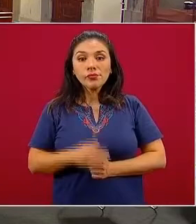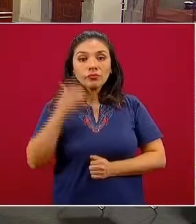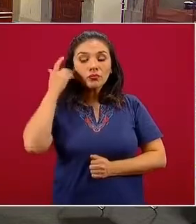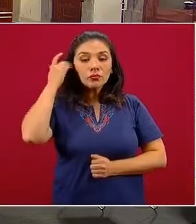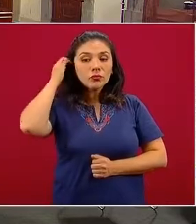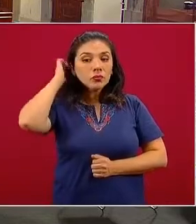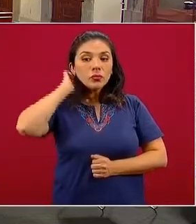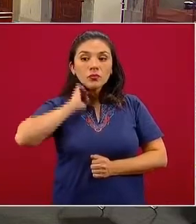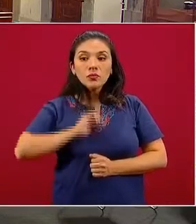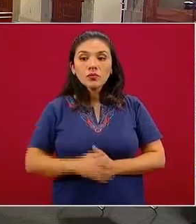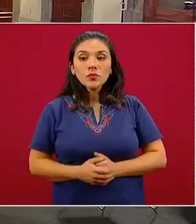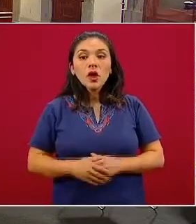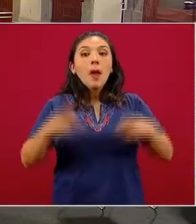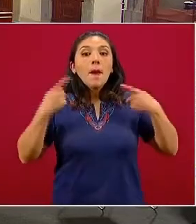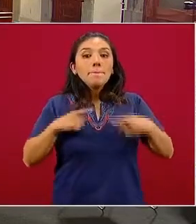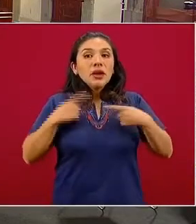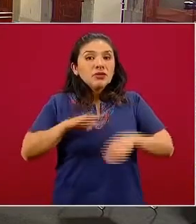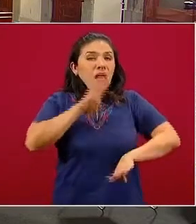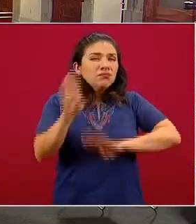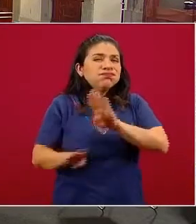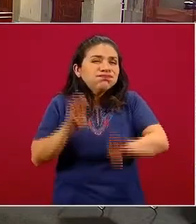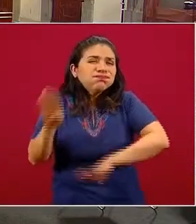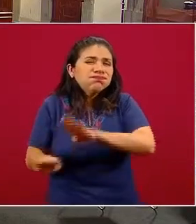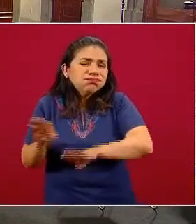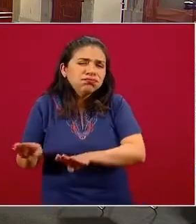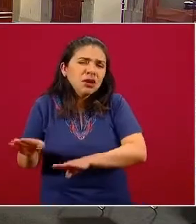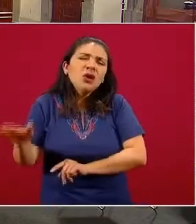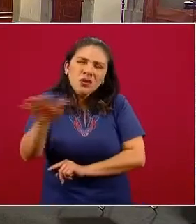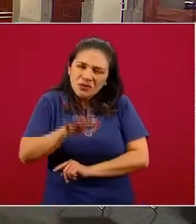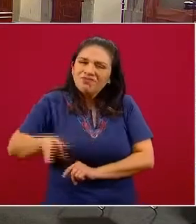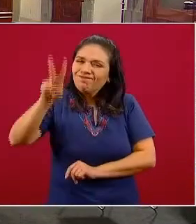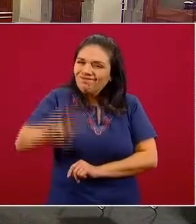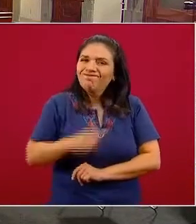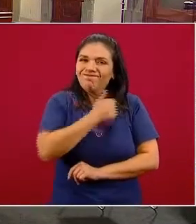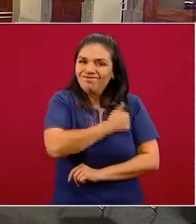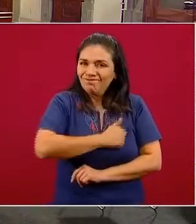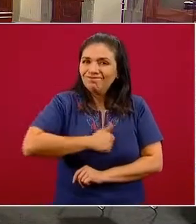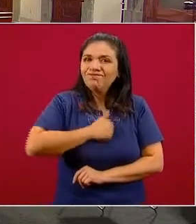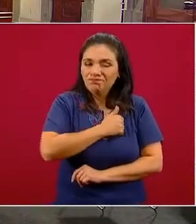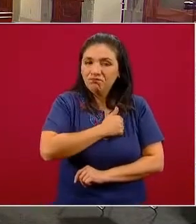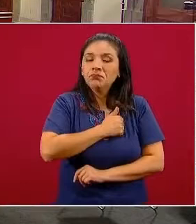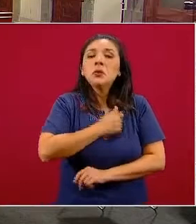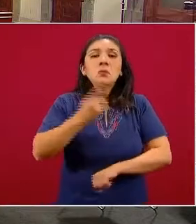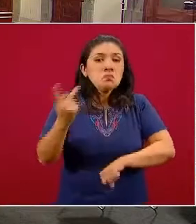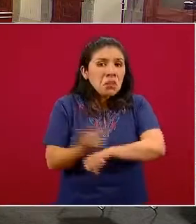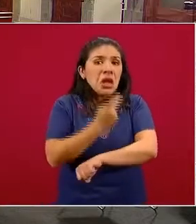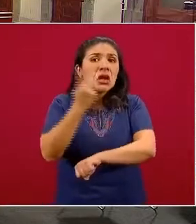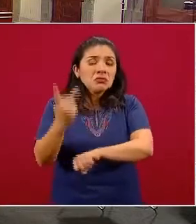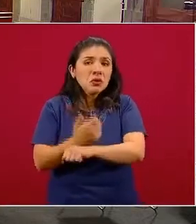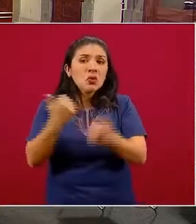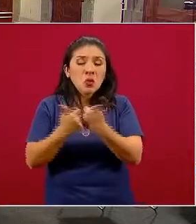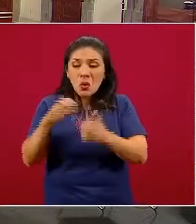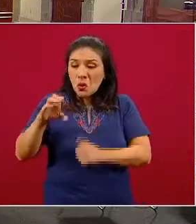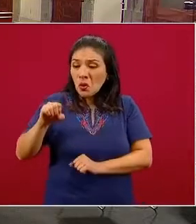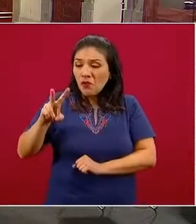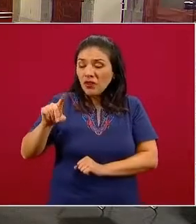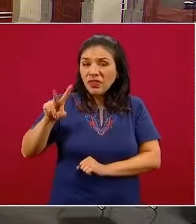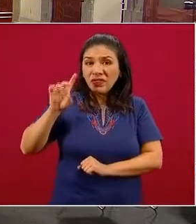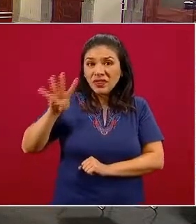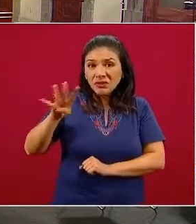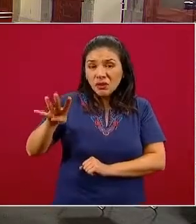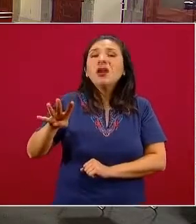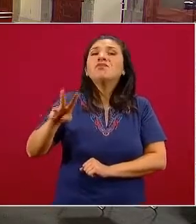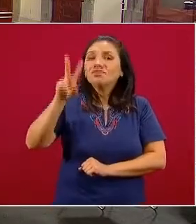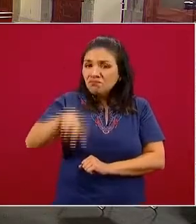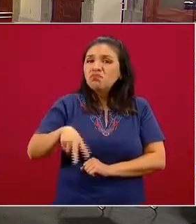Las defunciones, todas y cada una de ellas lamentables, han ido ocurriendo. COVID-19 es una enfermedad con